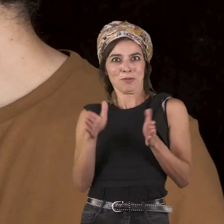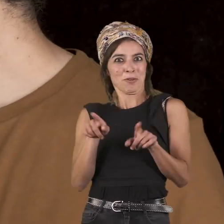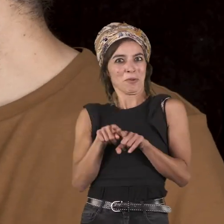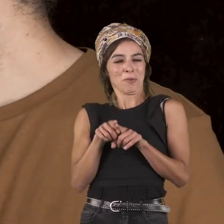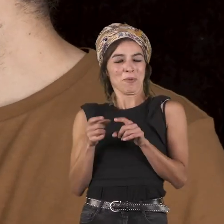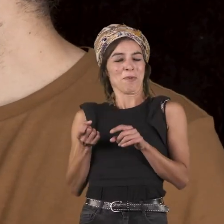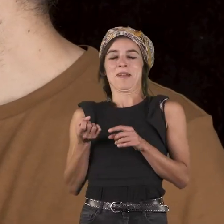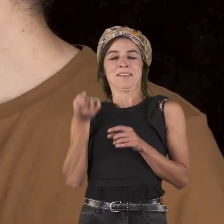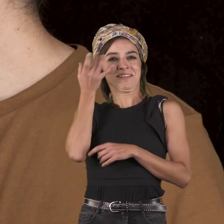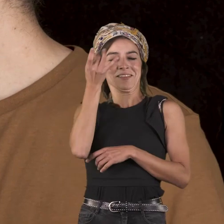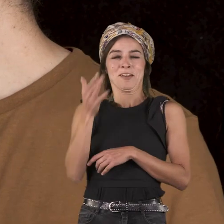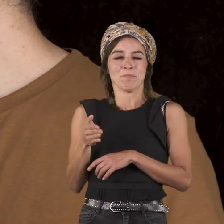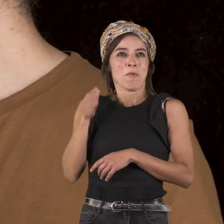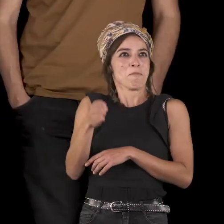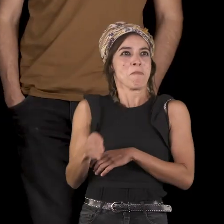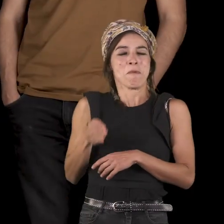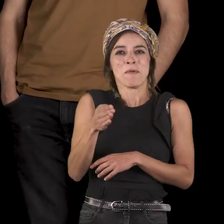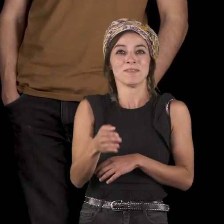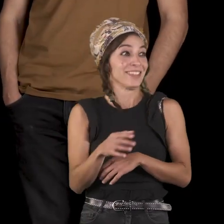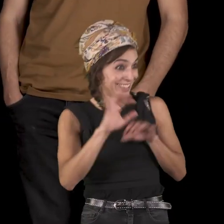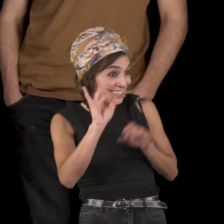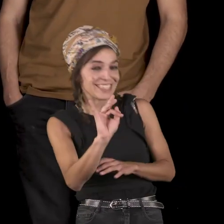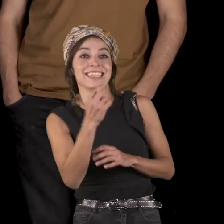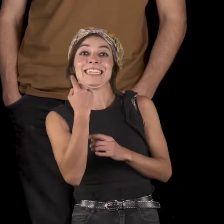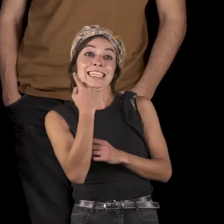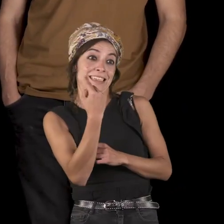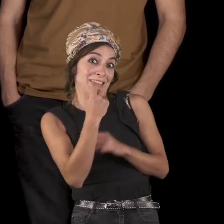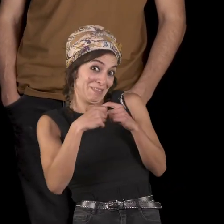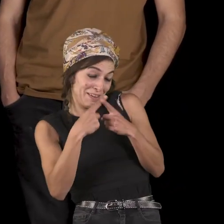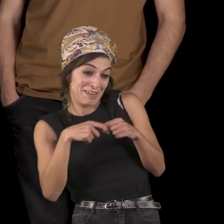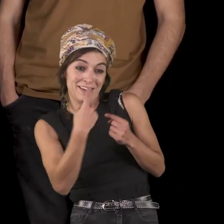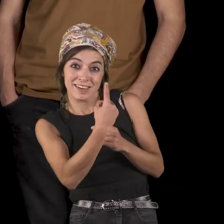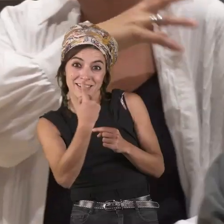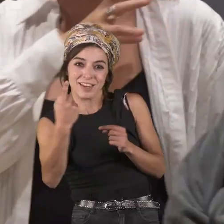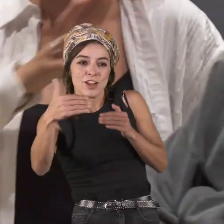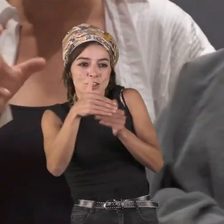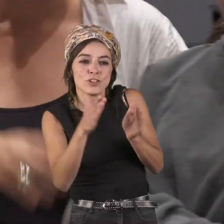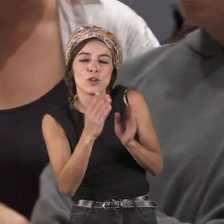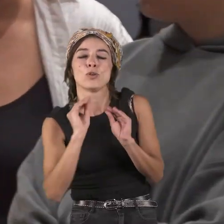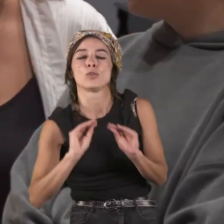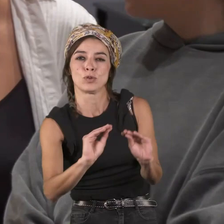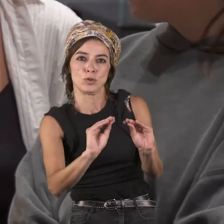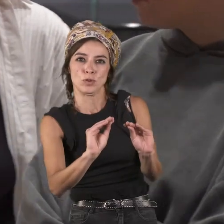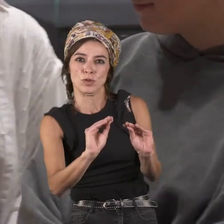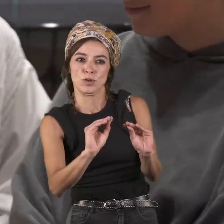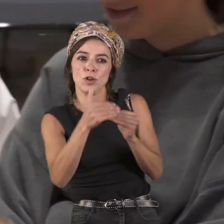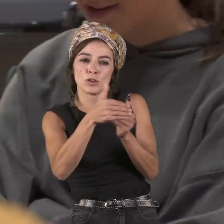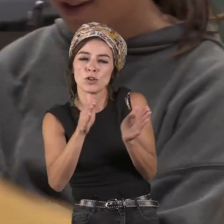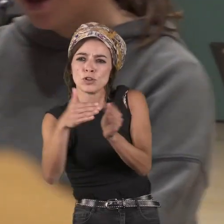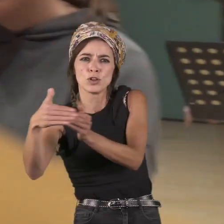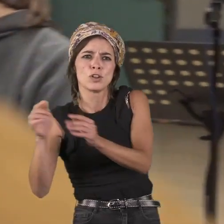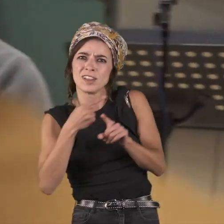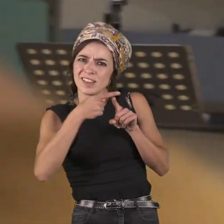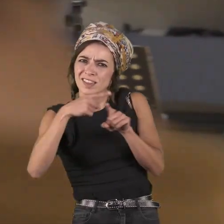Txokotxoa, trenaren soinua dirudi horrek? Hala da, bai. Familia bakoitzak dauka bere txokotxoa. Familia guztiek egiten